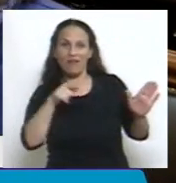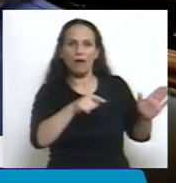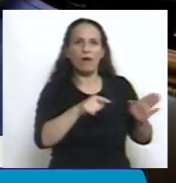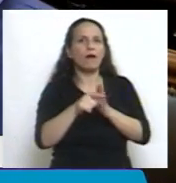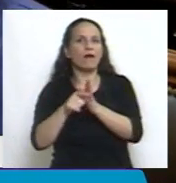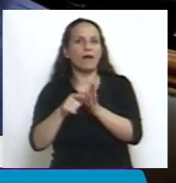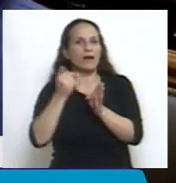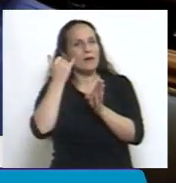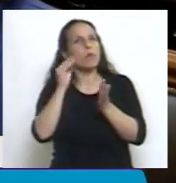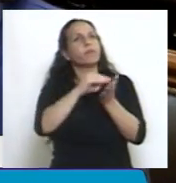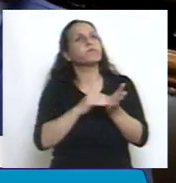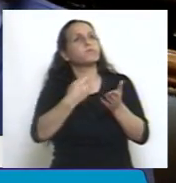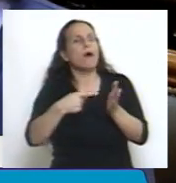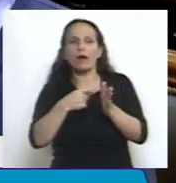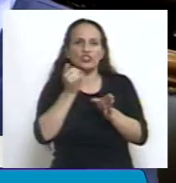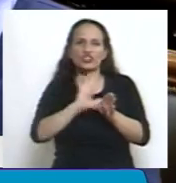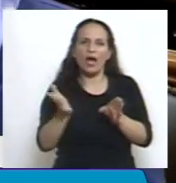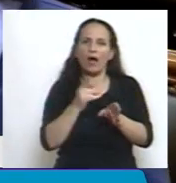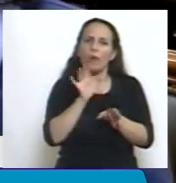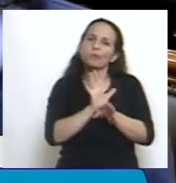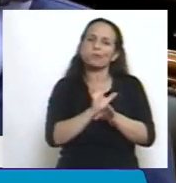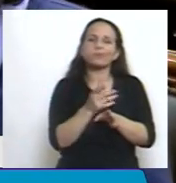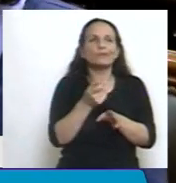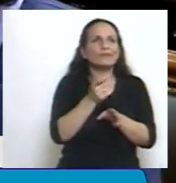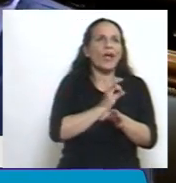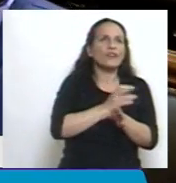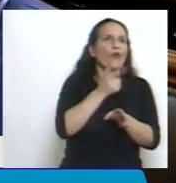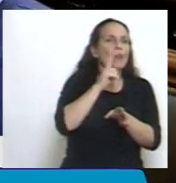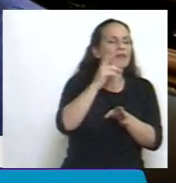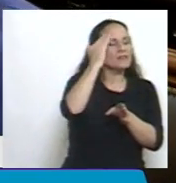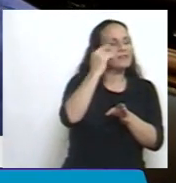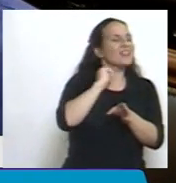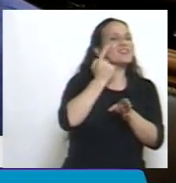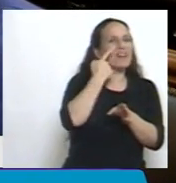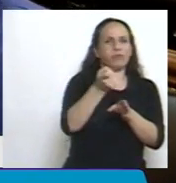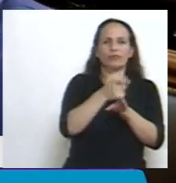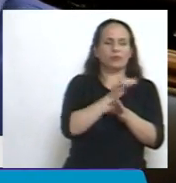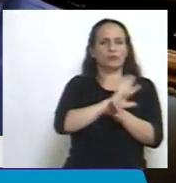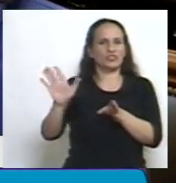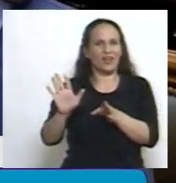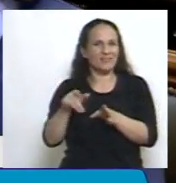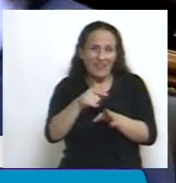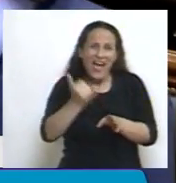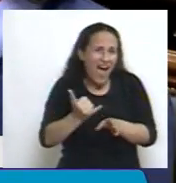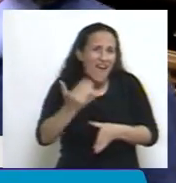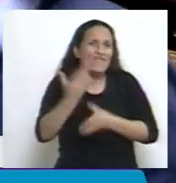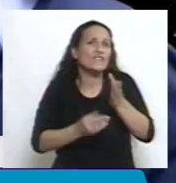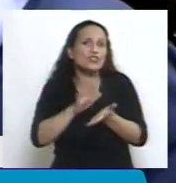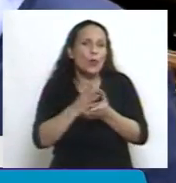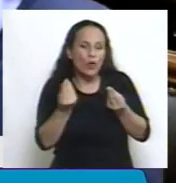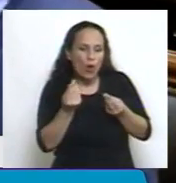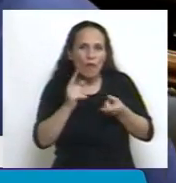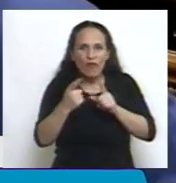del 2013, para mostrar la falencia de la técnica presupuestaria. En la discusión